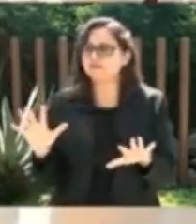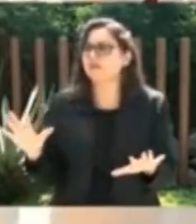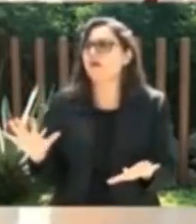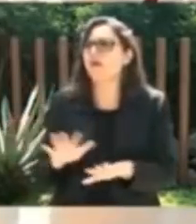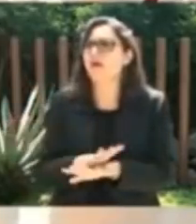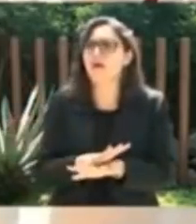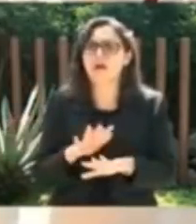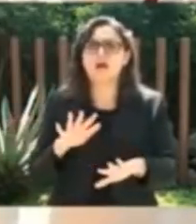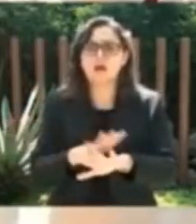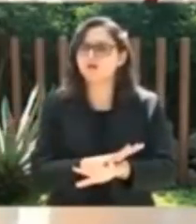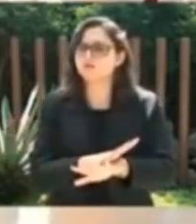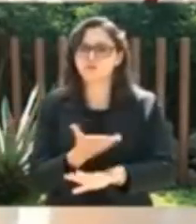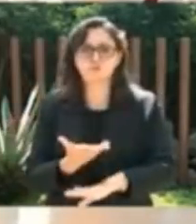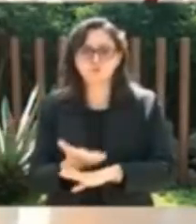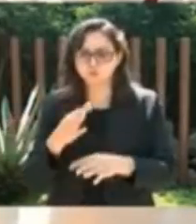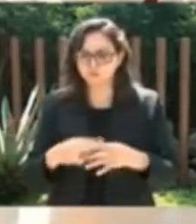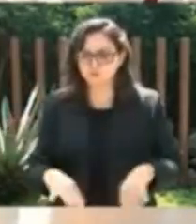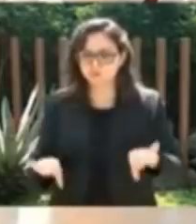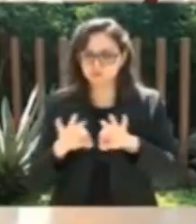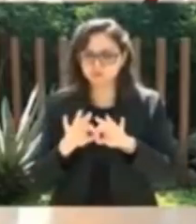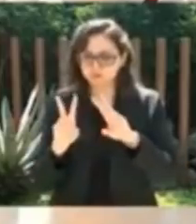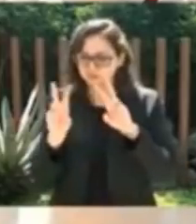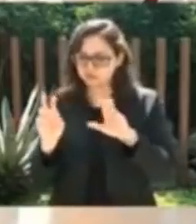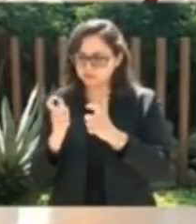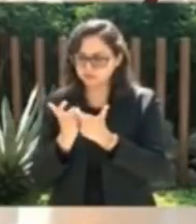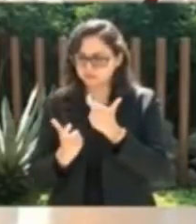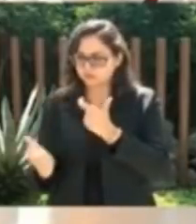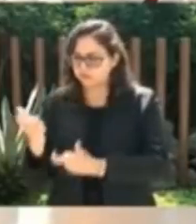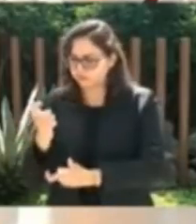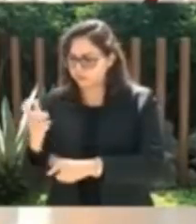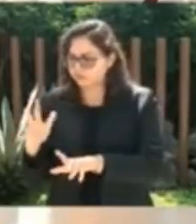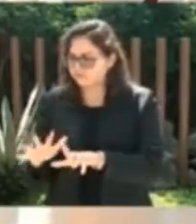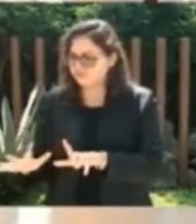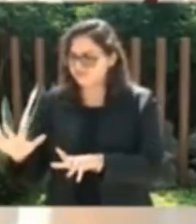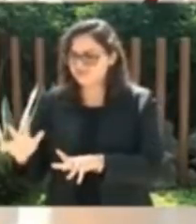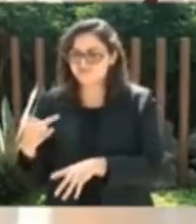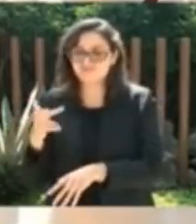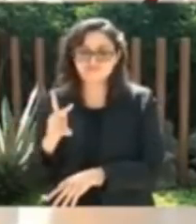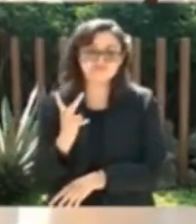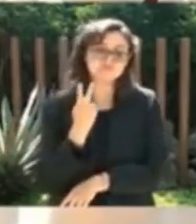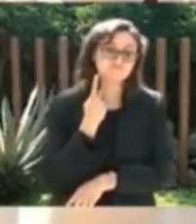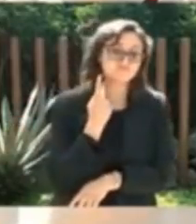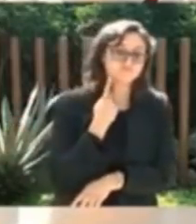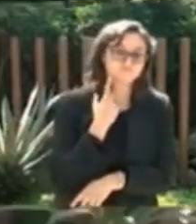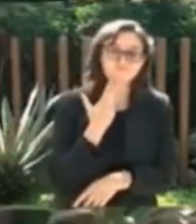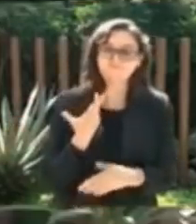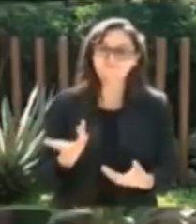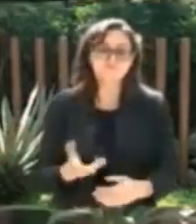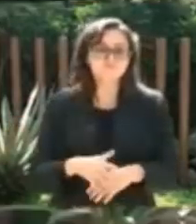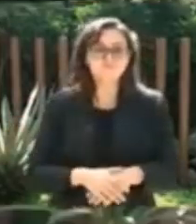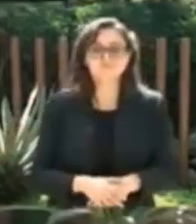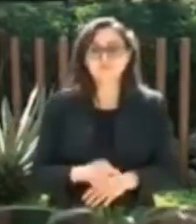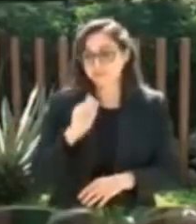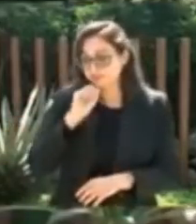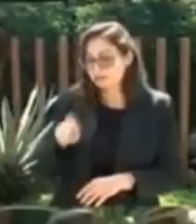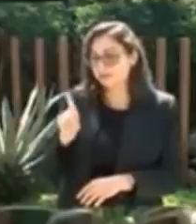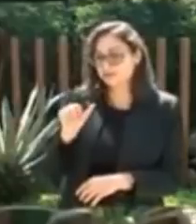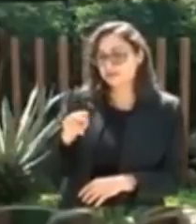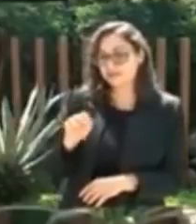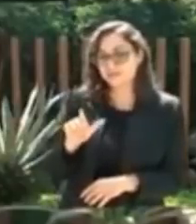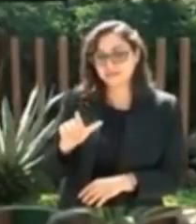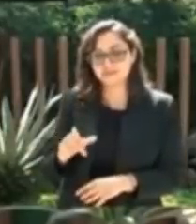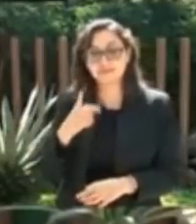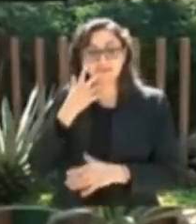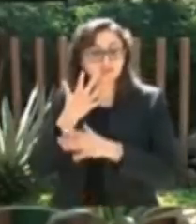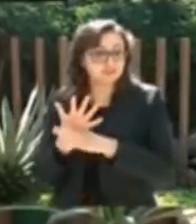en el terreno económico, social, pero en el terreno político, bueno, don Daniel lo decía, ya no está don